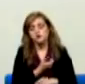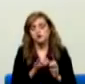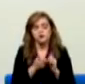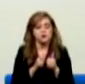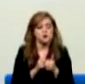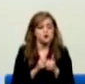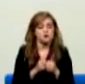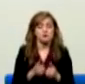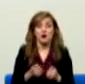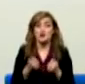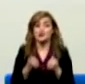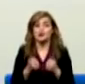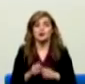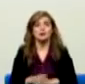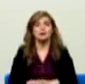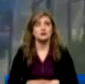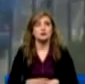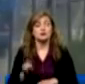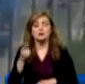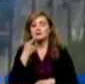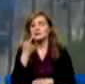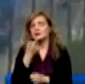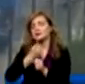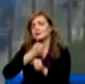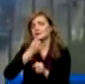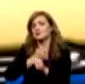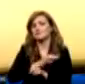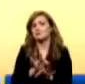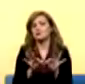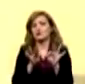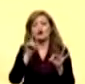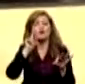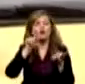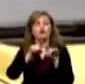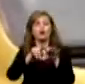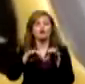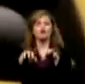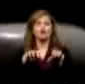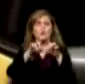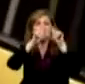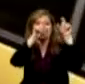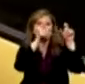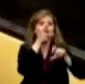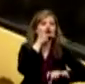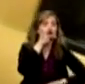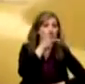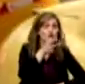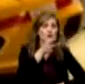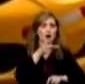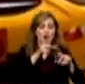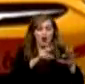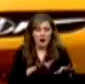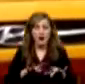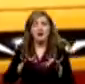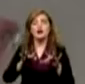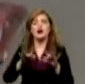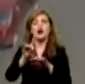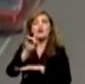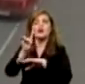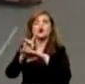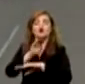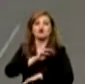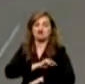ciudadanía. Para esto, según Moreno, se deberá trabajar en una perfecta coordinación entre las empresas públicas, las secretarías y las